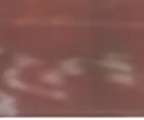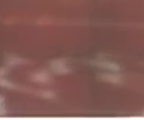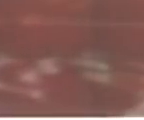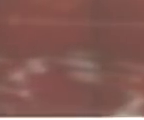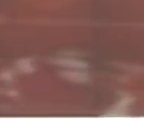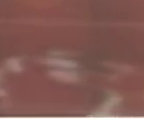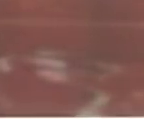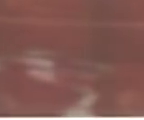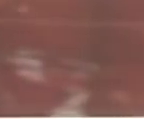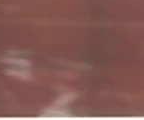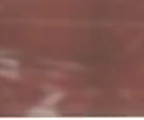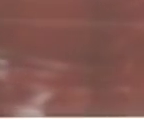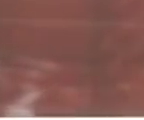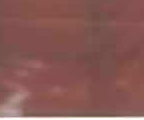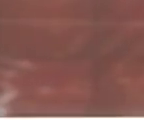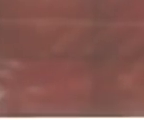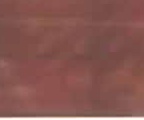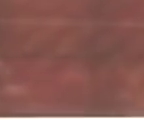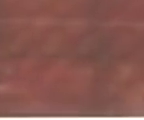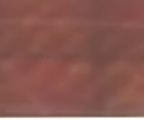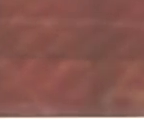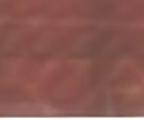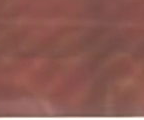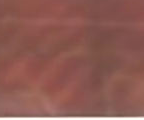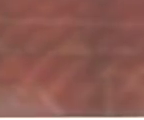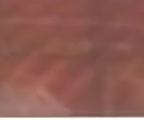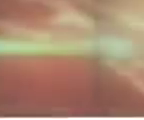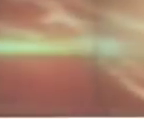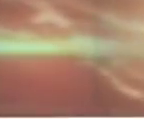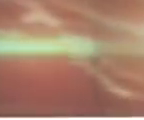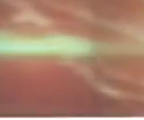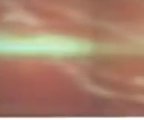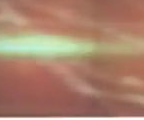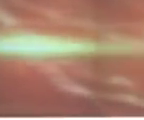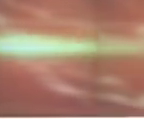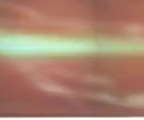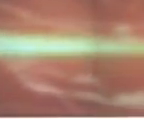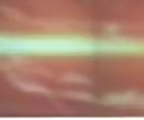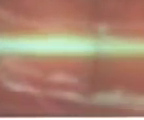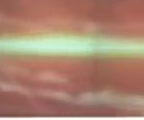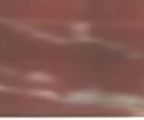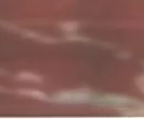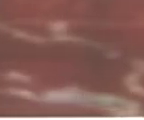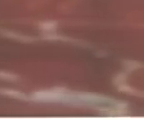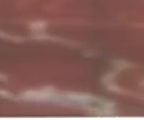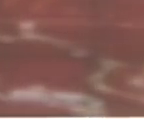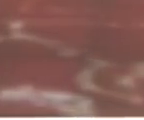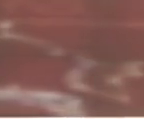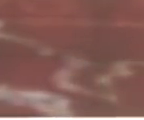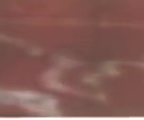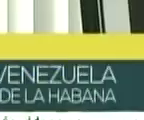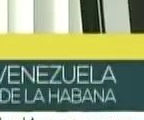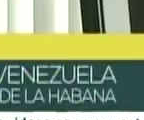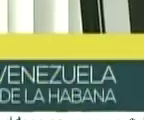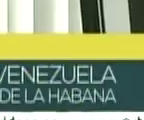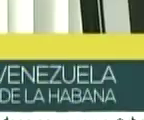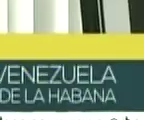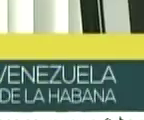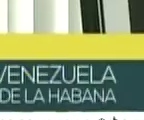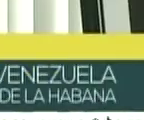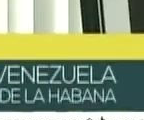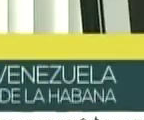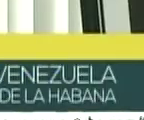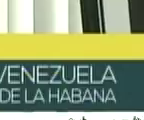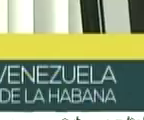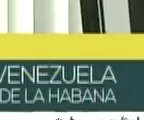Nosotros inmediato nos trasladamos hasta La Habana, Cuba. Allí se encuentra el canciller de la República Bolivariana de Venezuela. Este es nuestro